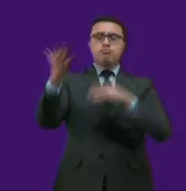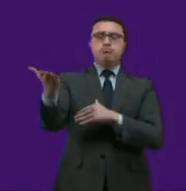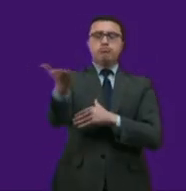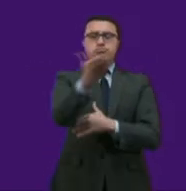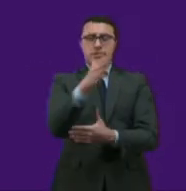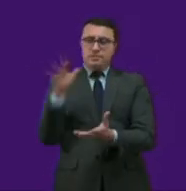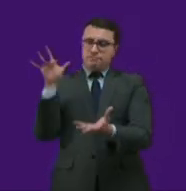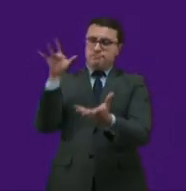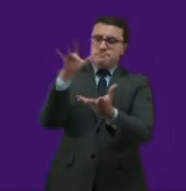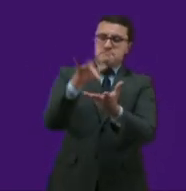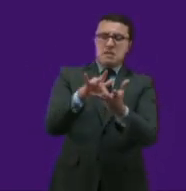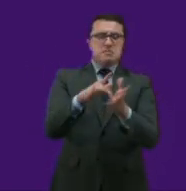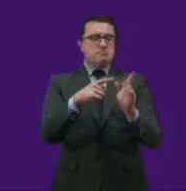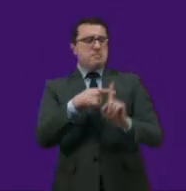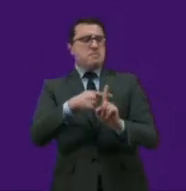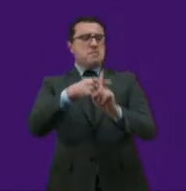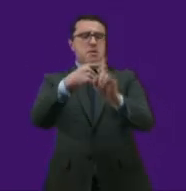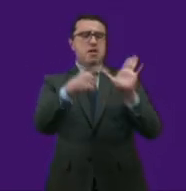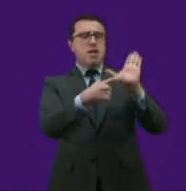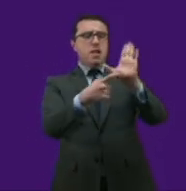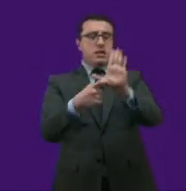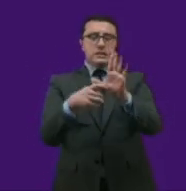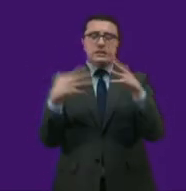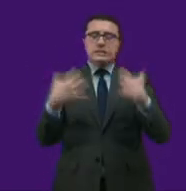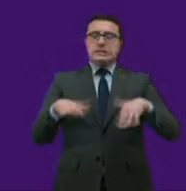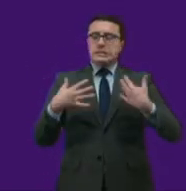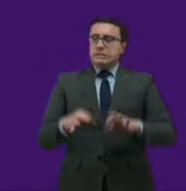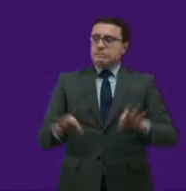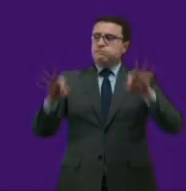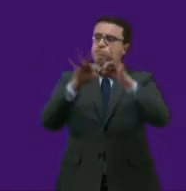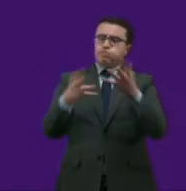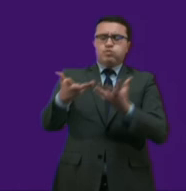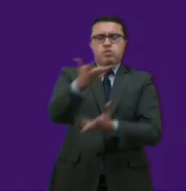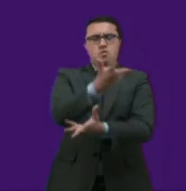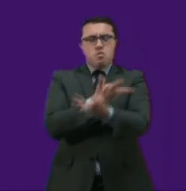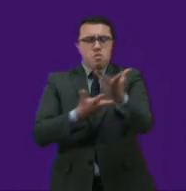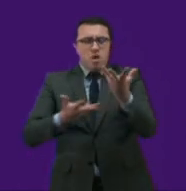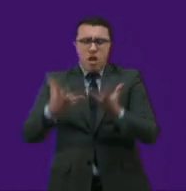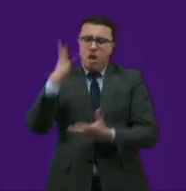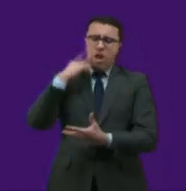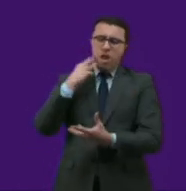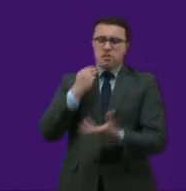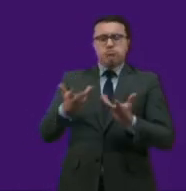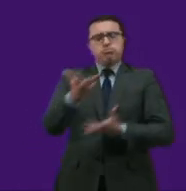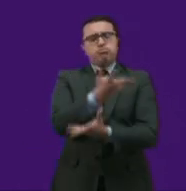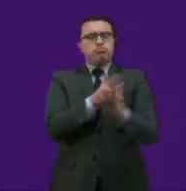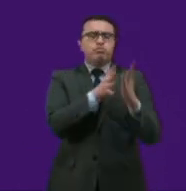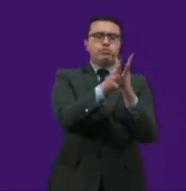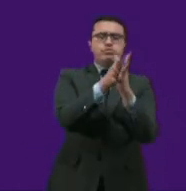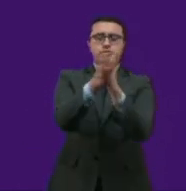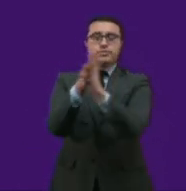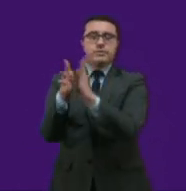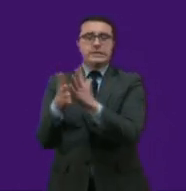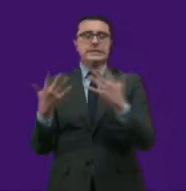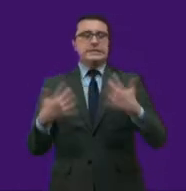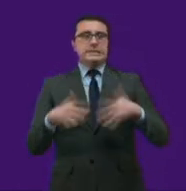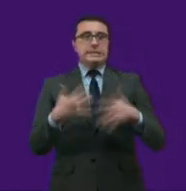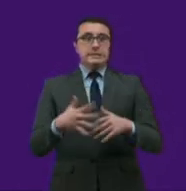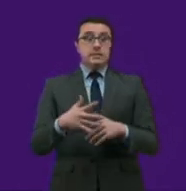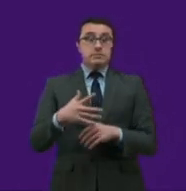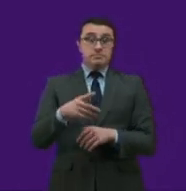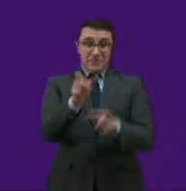aquí y querer estar también compartiendo su experiencia y de pronto cambiando la